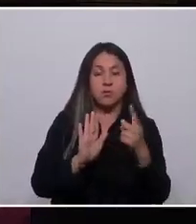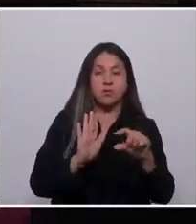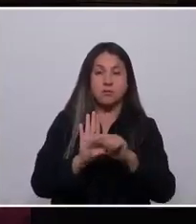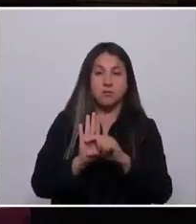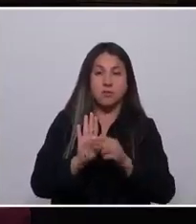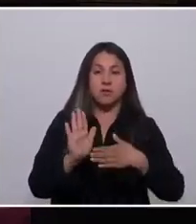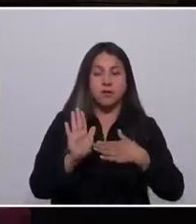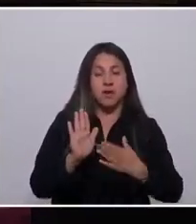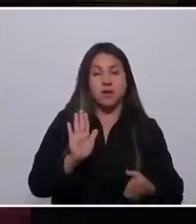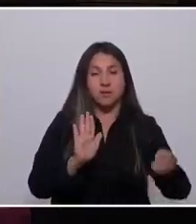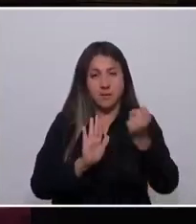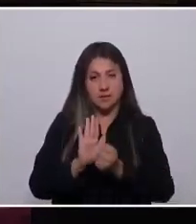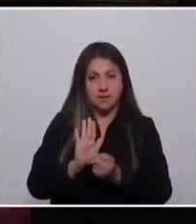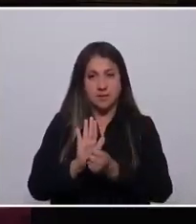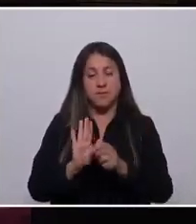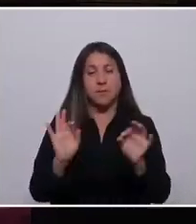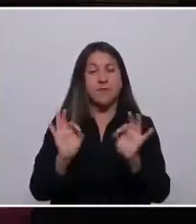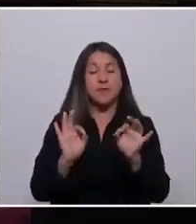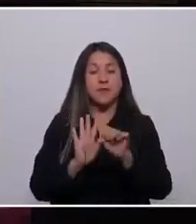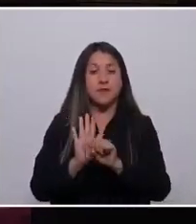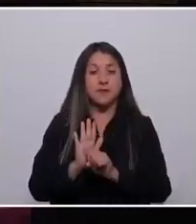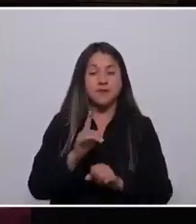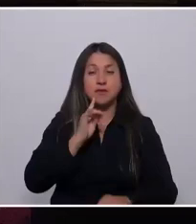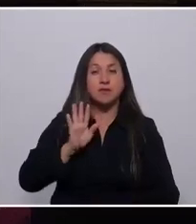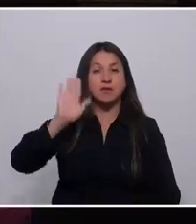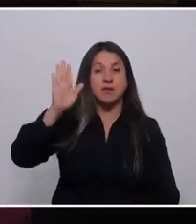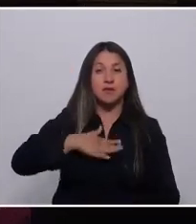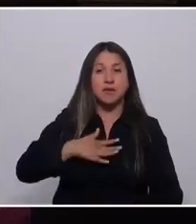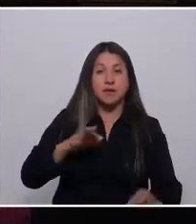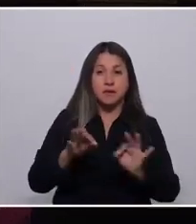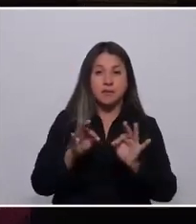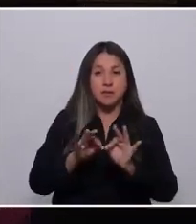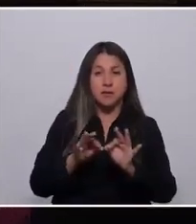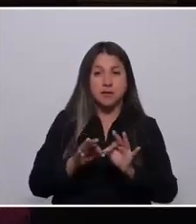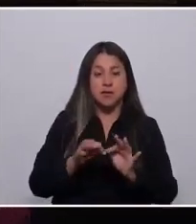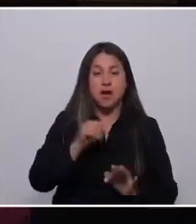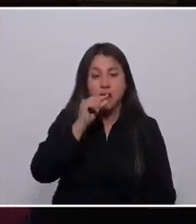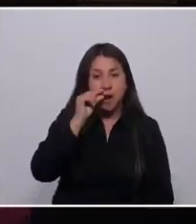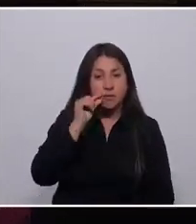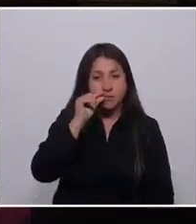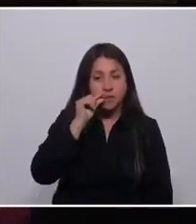Respecto de esa indicación, se ofrece la palabra al convencional señor Gaspar Domínguez.